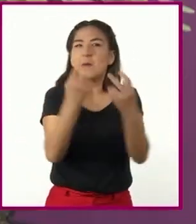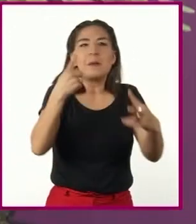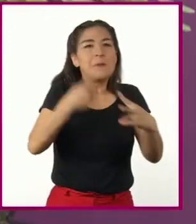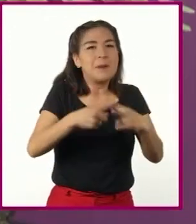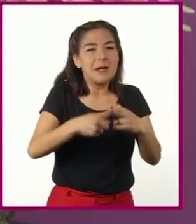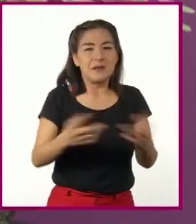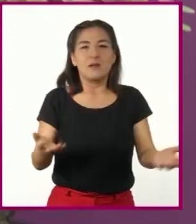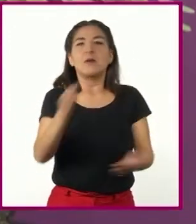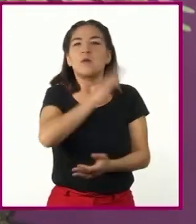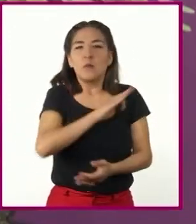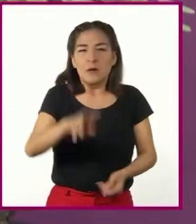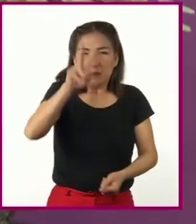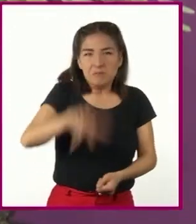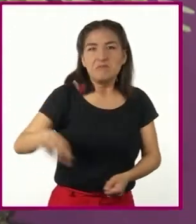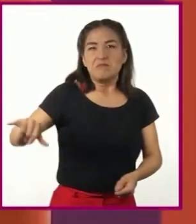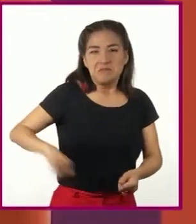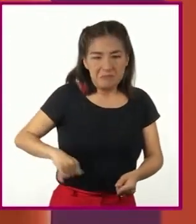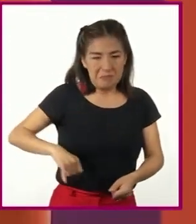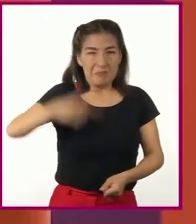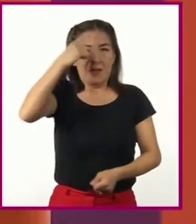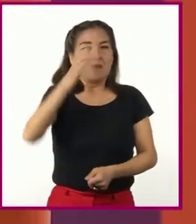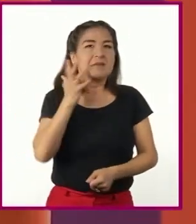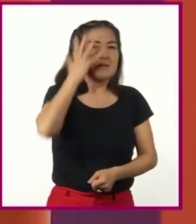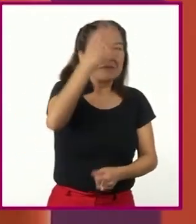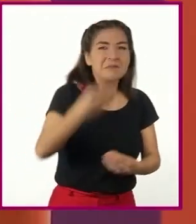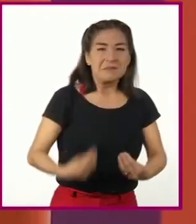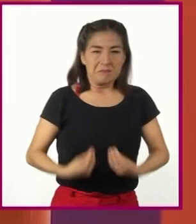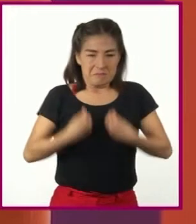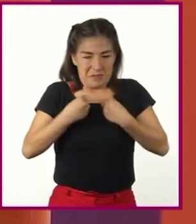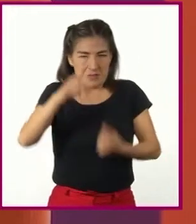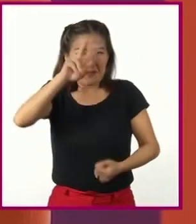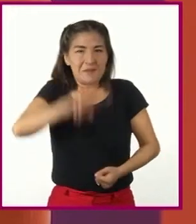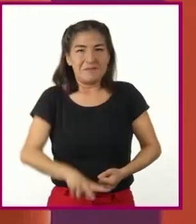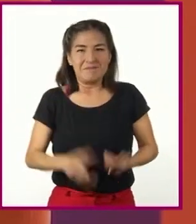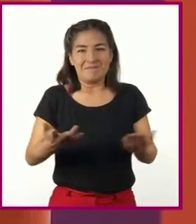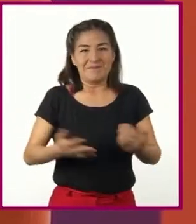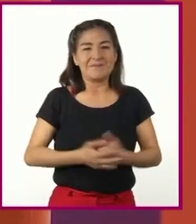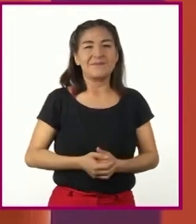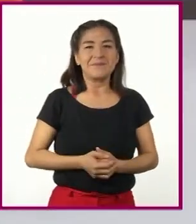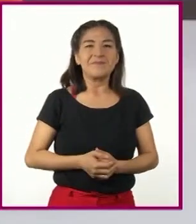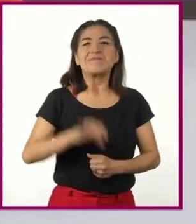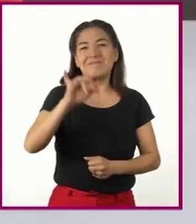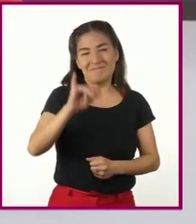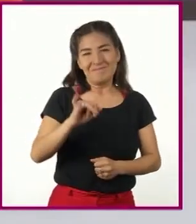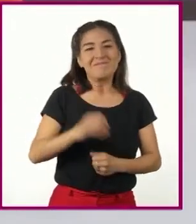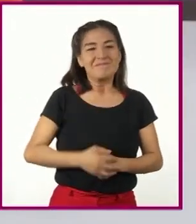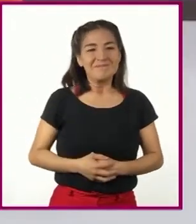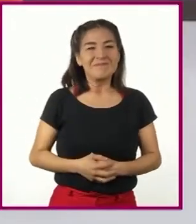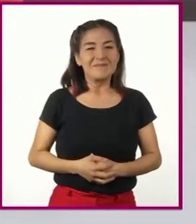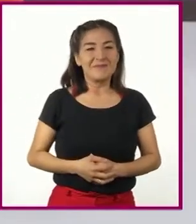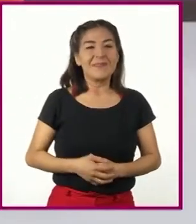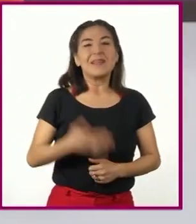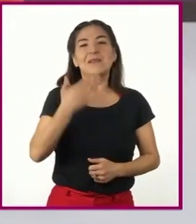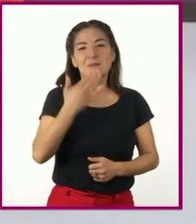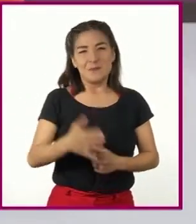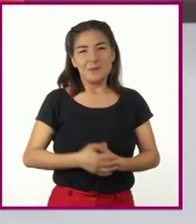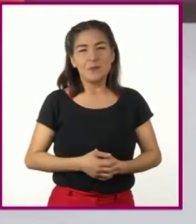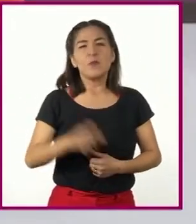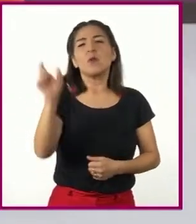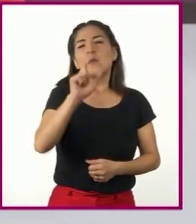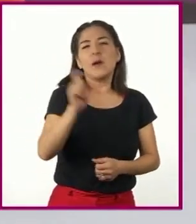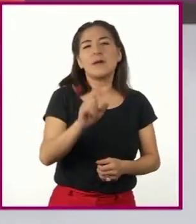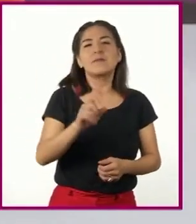Pueden ser tan interesantes en la vida real. Definitivamente. Bueno, cuando